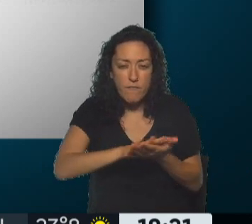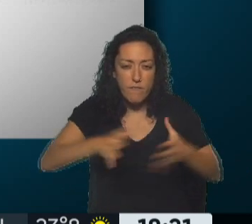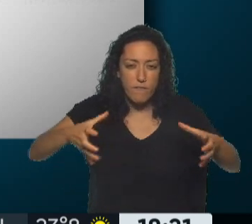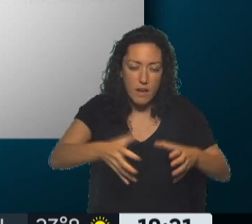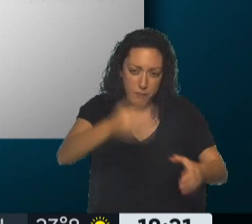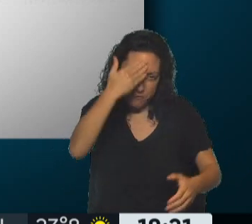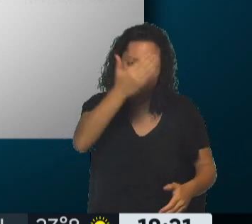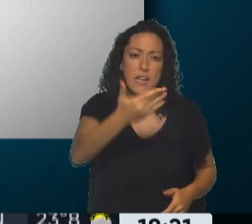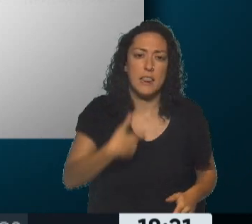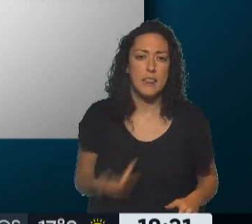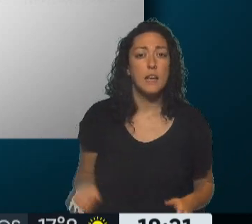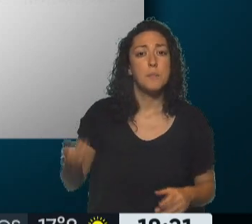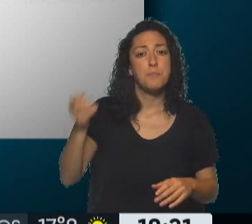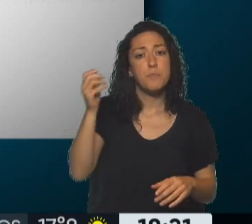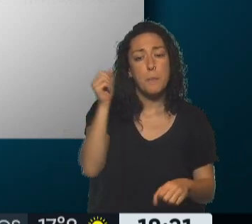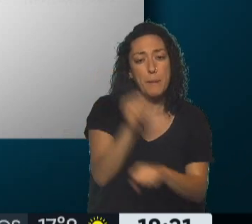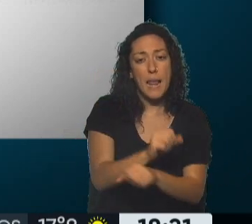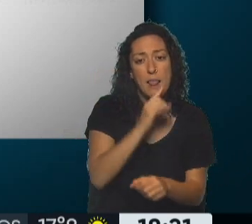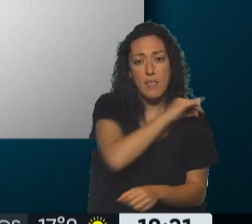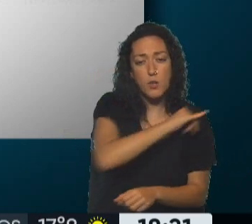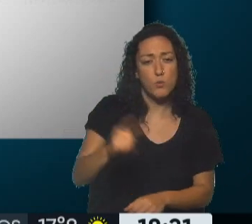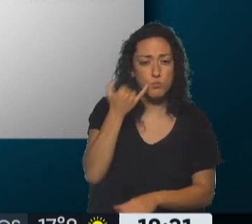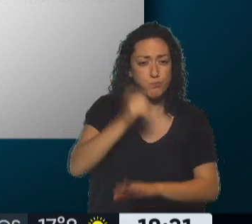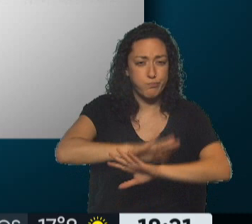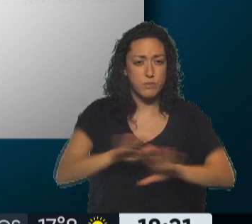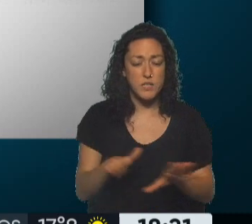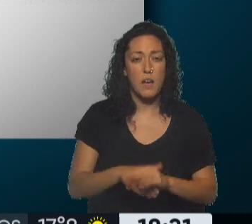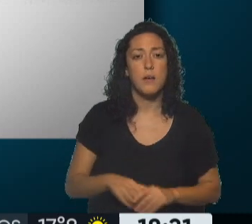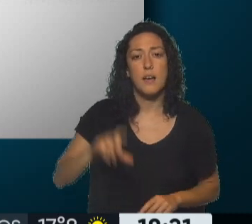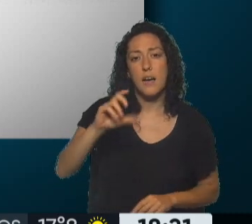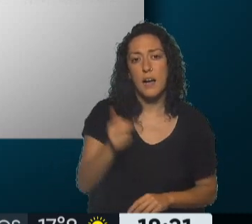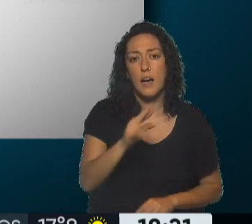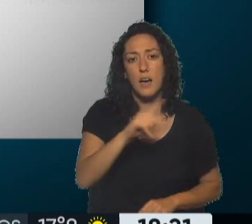correspondiente, declaraciones a través de Twitter de la dirigente Elisa Carrió.